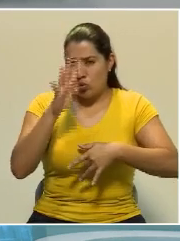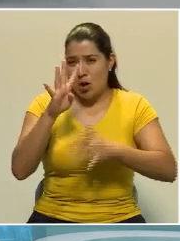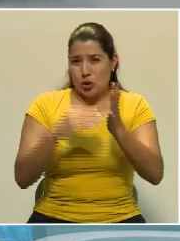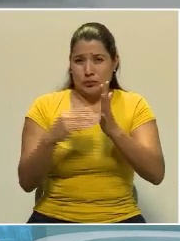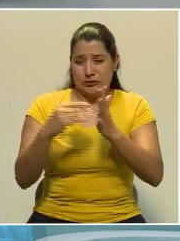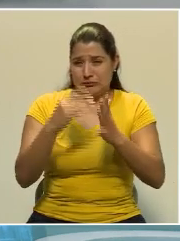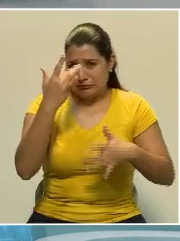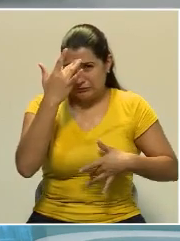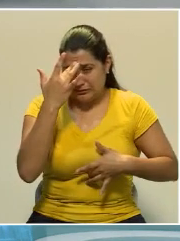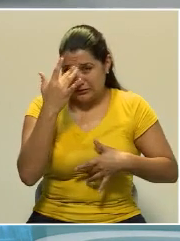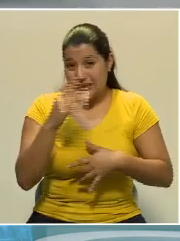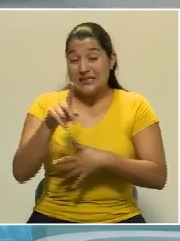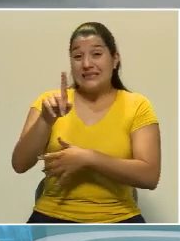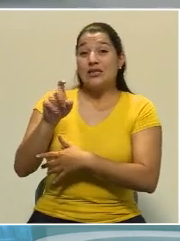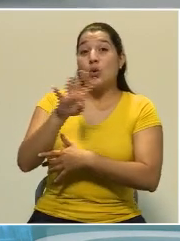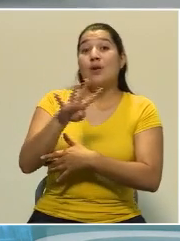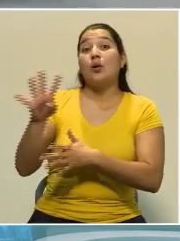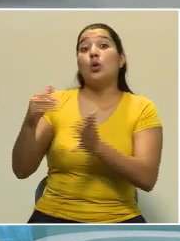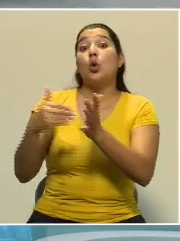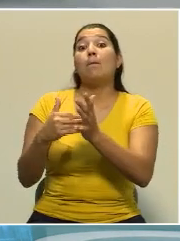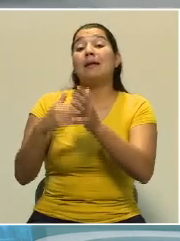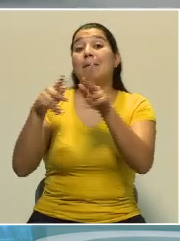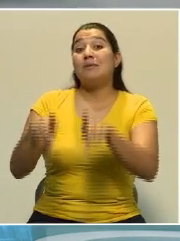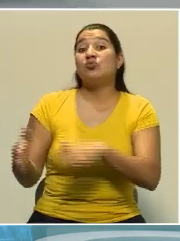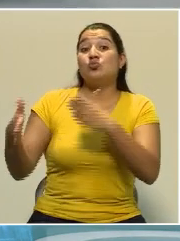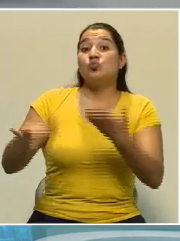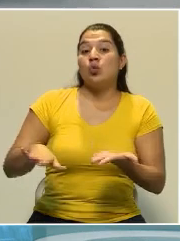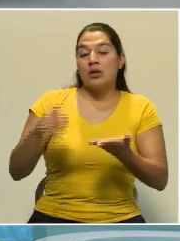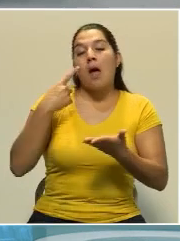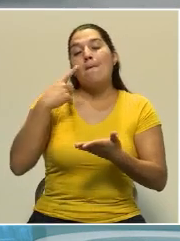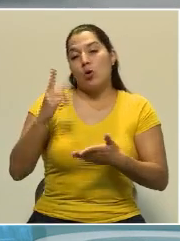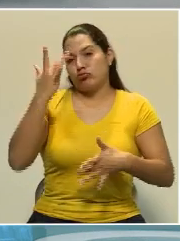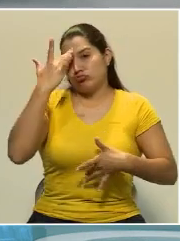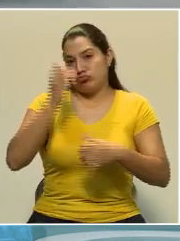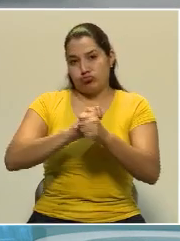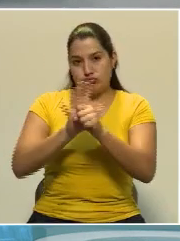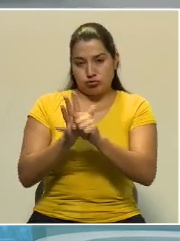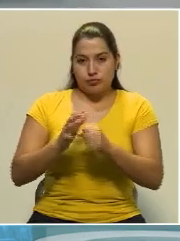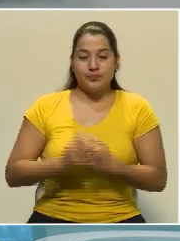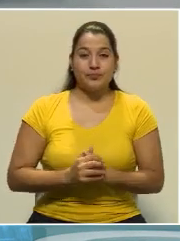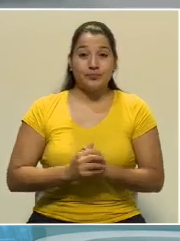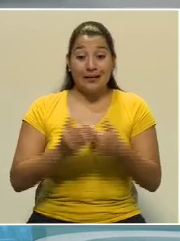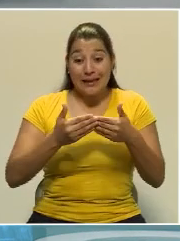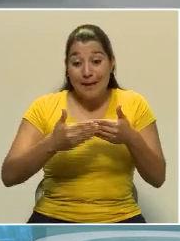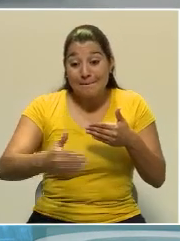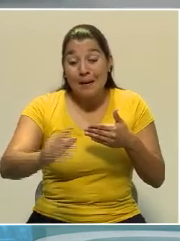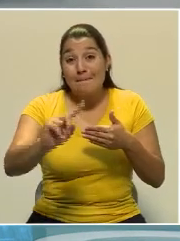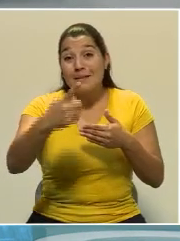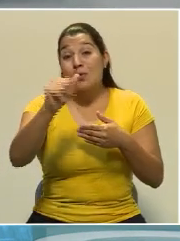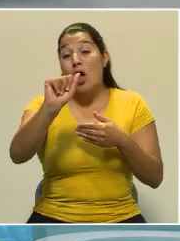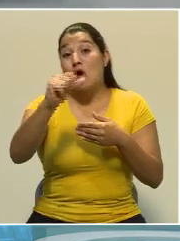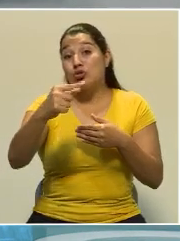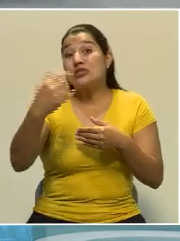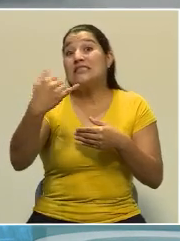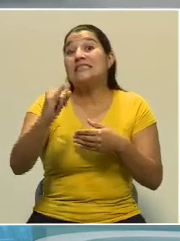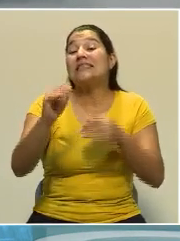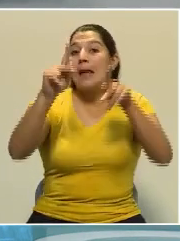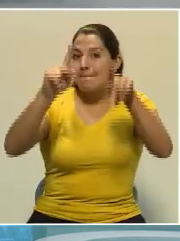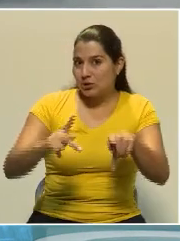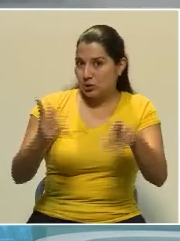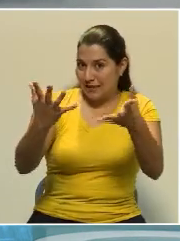144.000 muertes a causa del coronavirus. A partir de agosto, los viajeros que quieran aterrizar en Costa